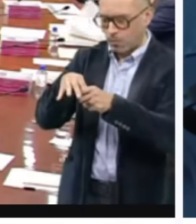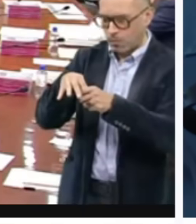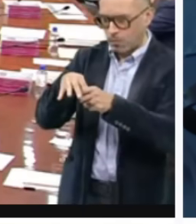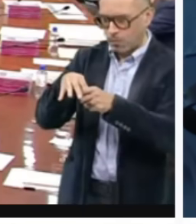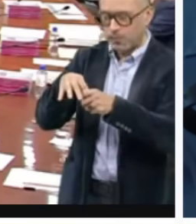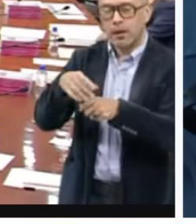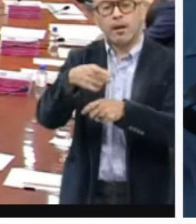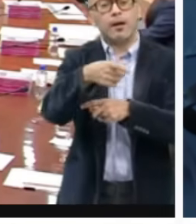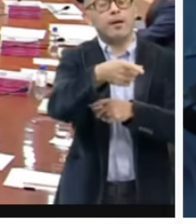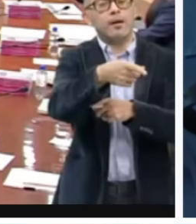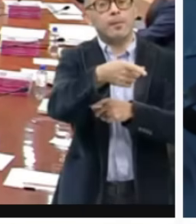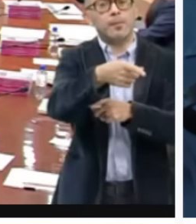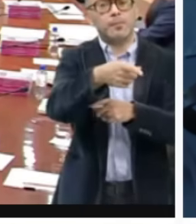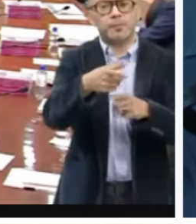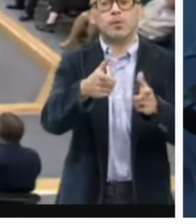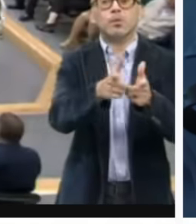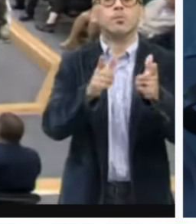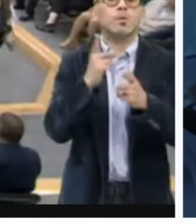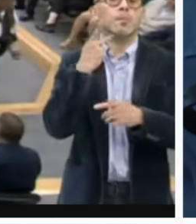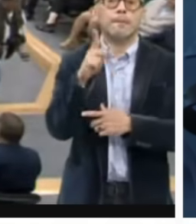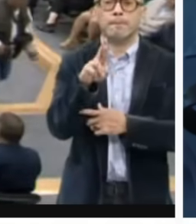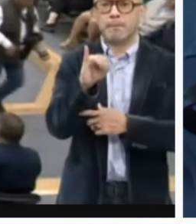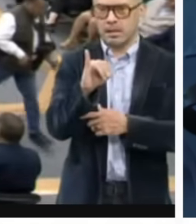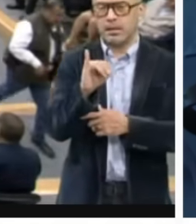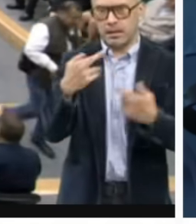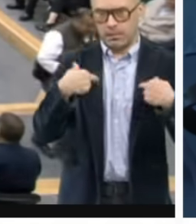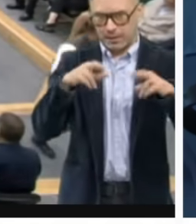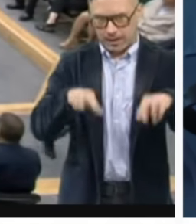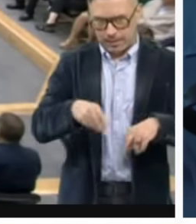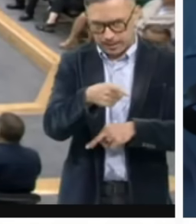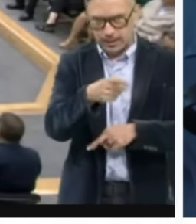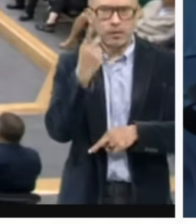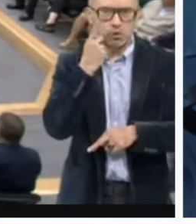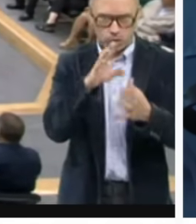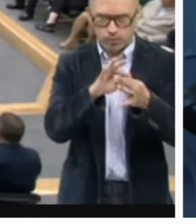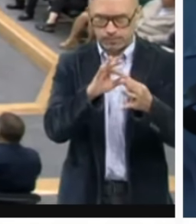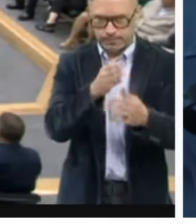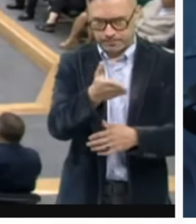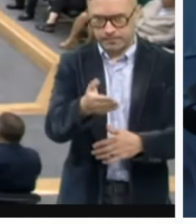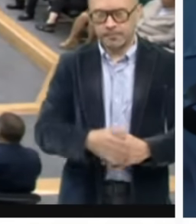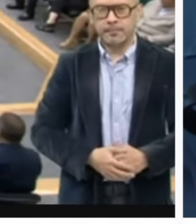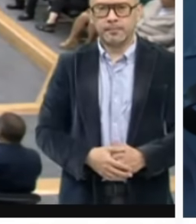Señor representante del Partido Revolucionario Institucional, diputado, adelante.